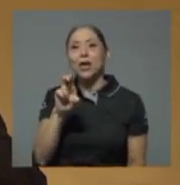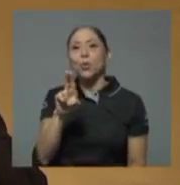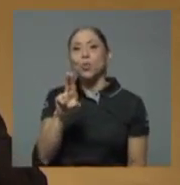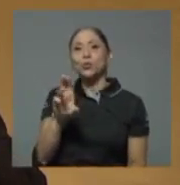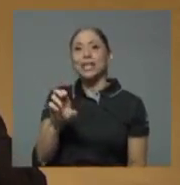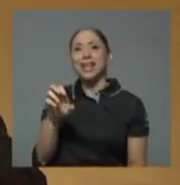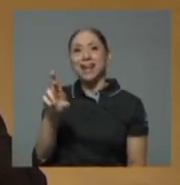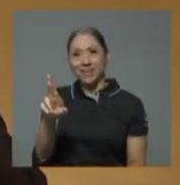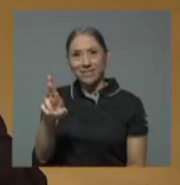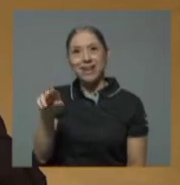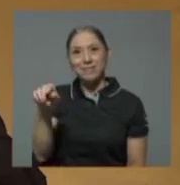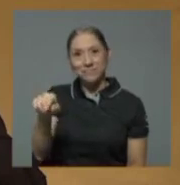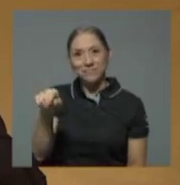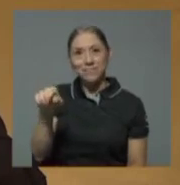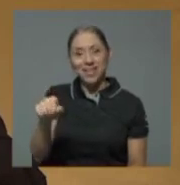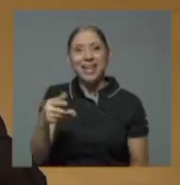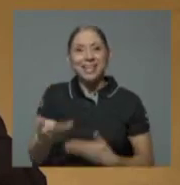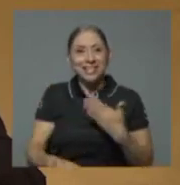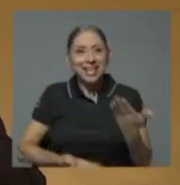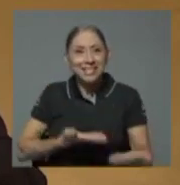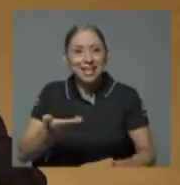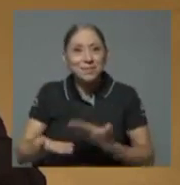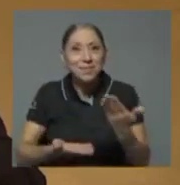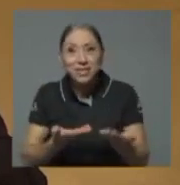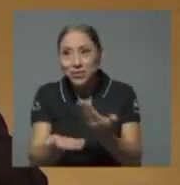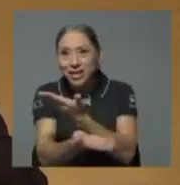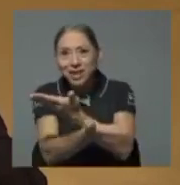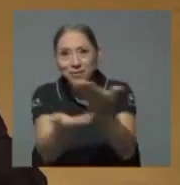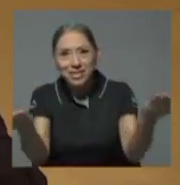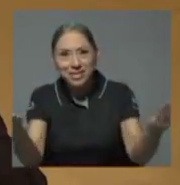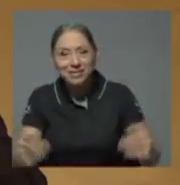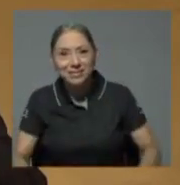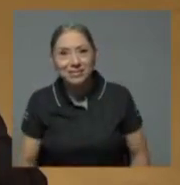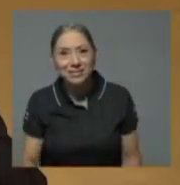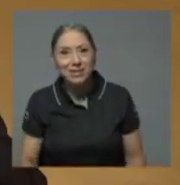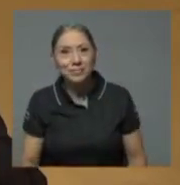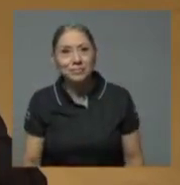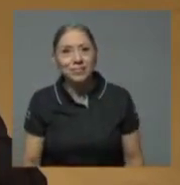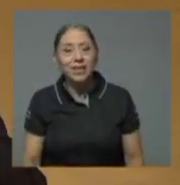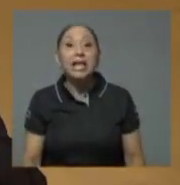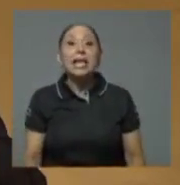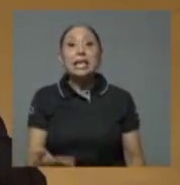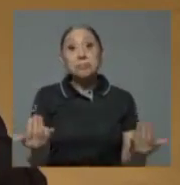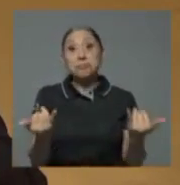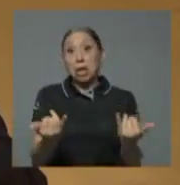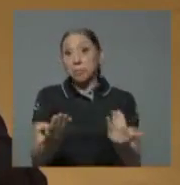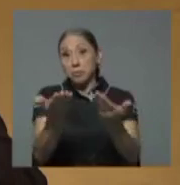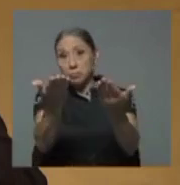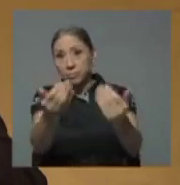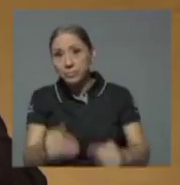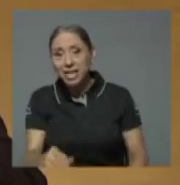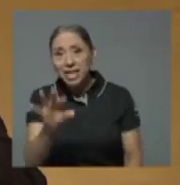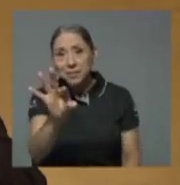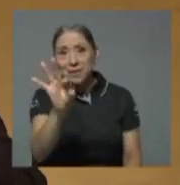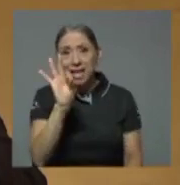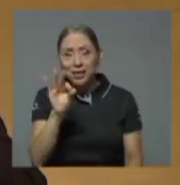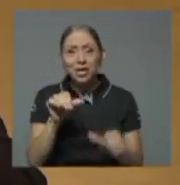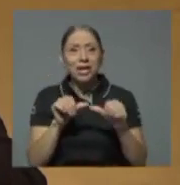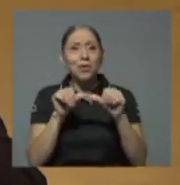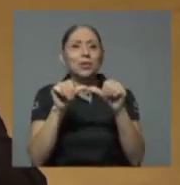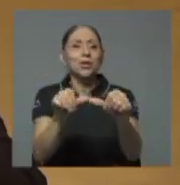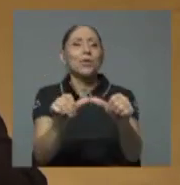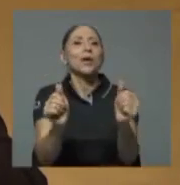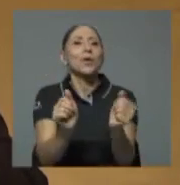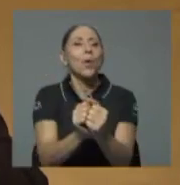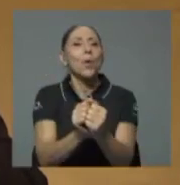está al servicio de la audiencia y a los amigos y amigos invitarlos a que continúen